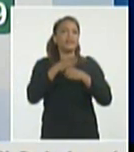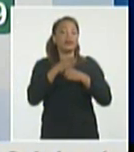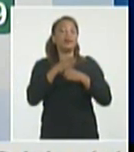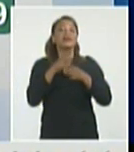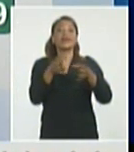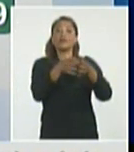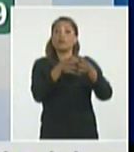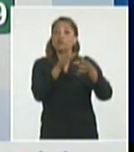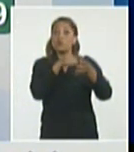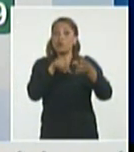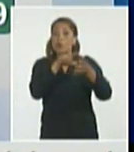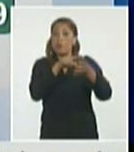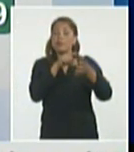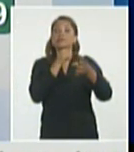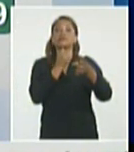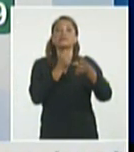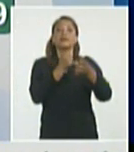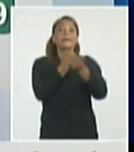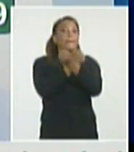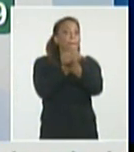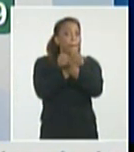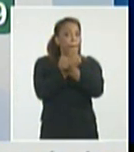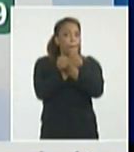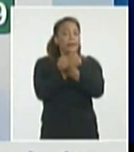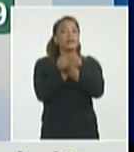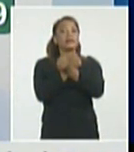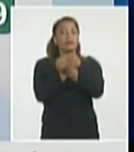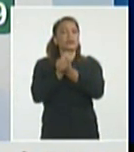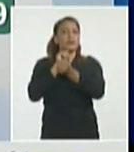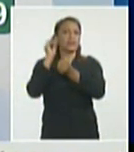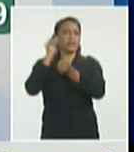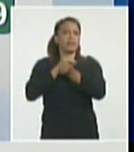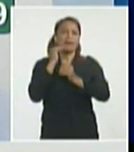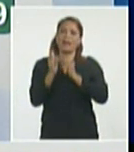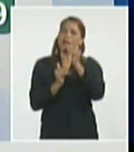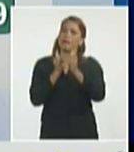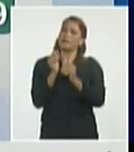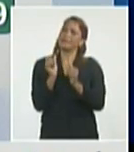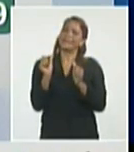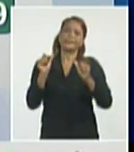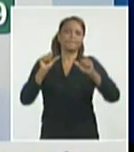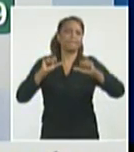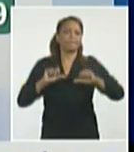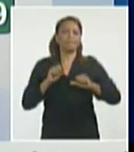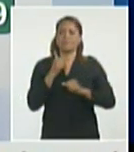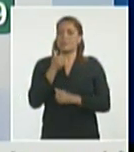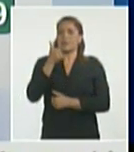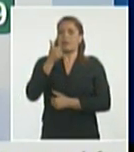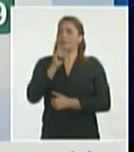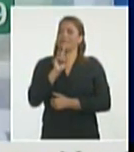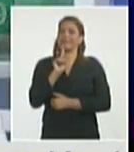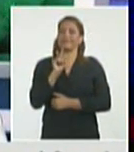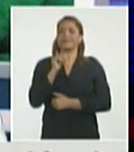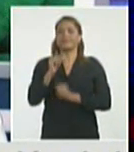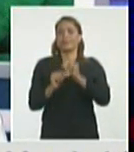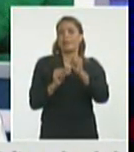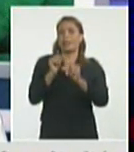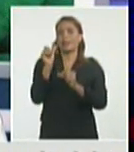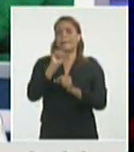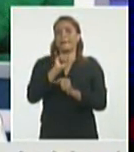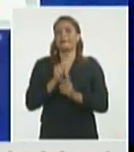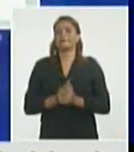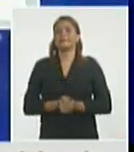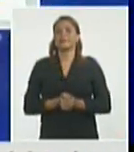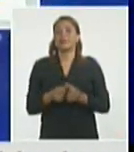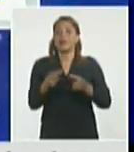grupo de población, que lamentablemente sabemos que la evolución no siempre es favorable. El gráfico de las edades pediátricas